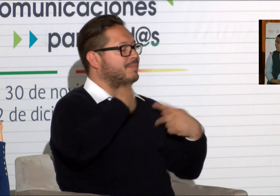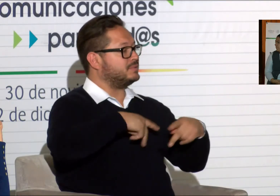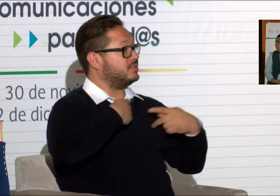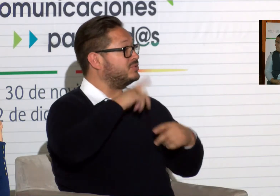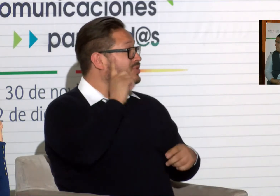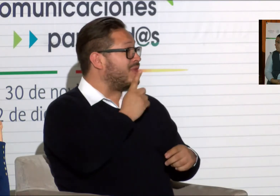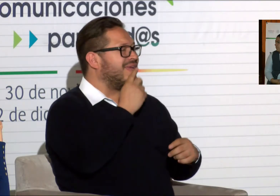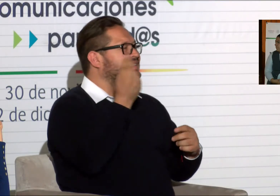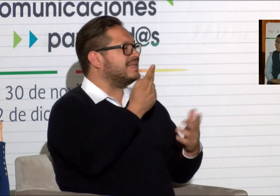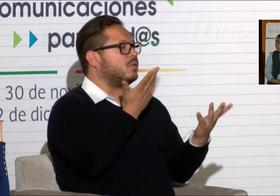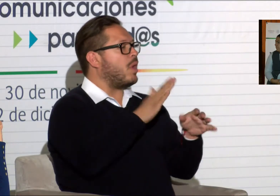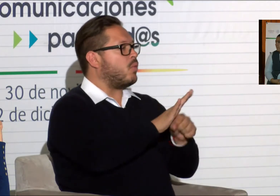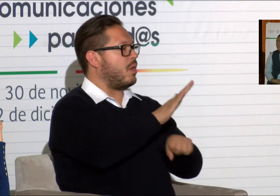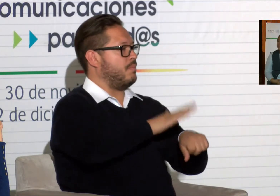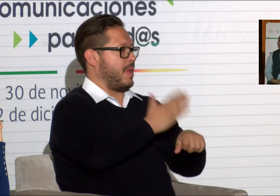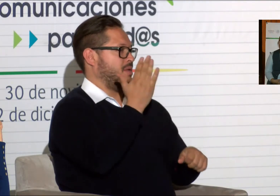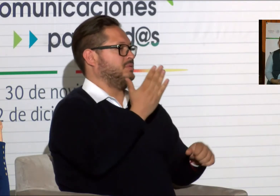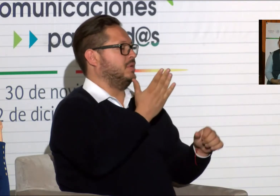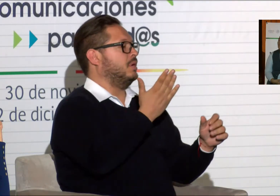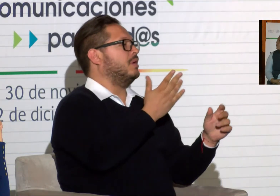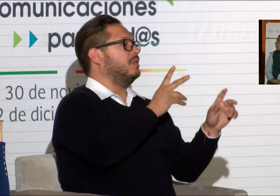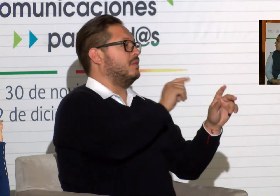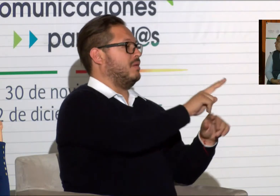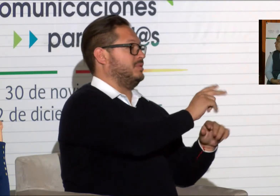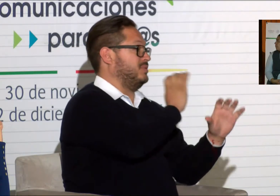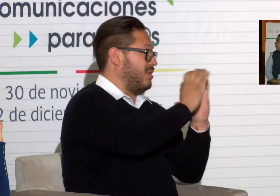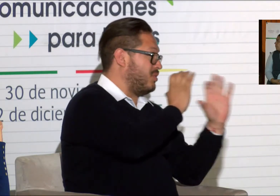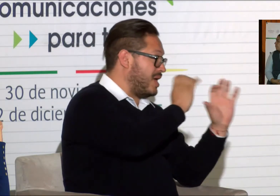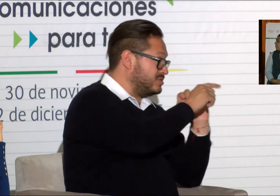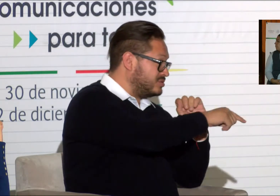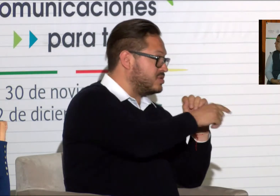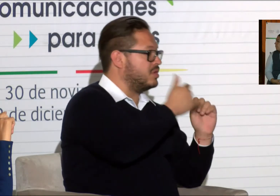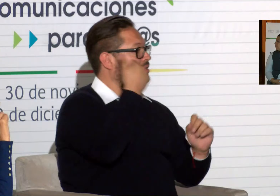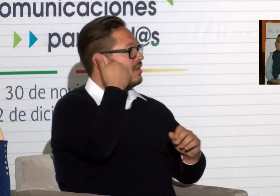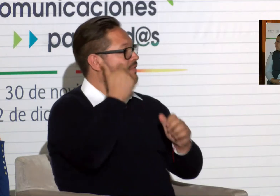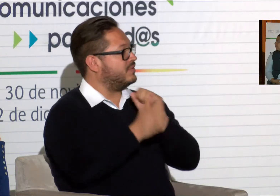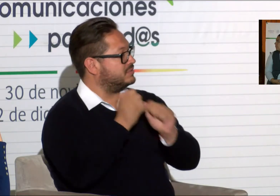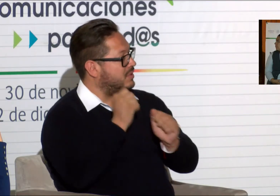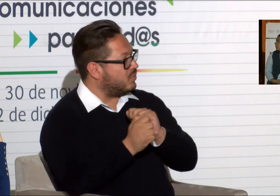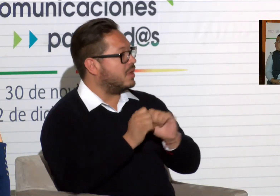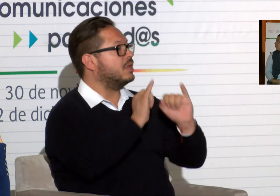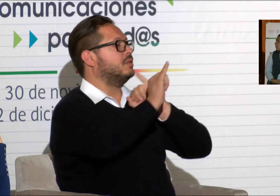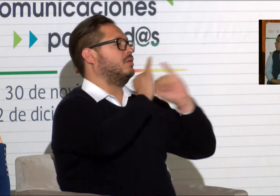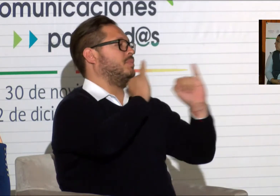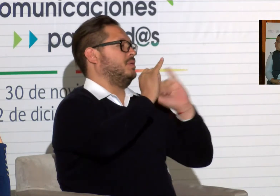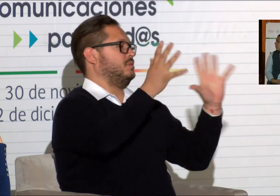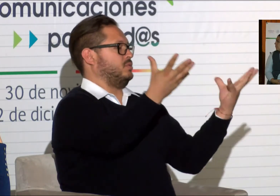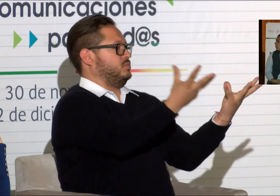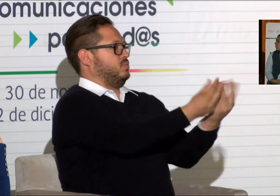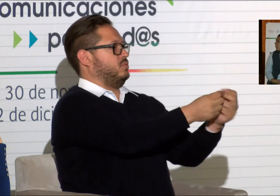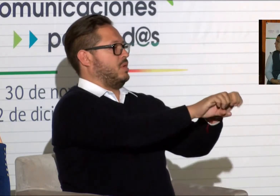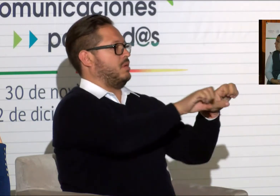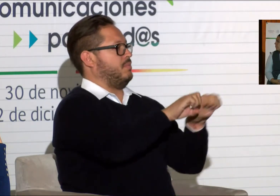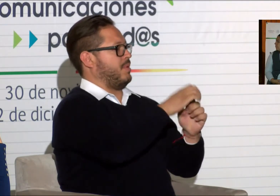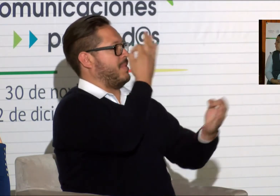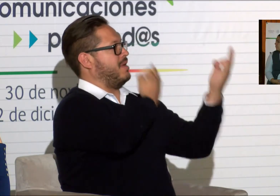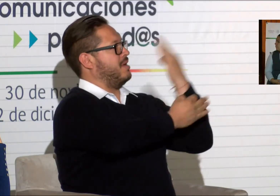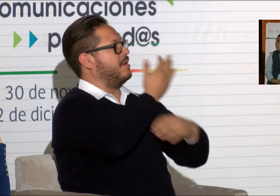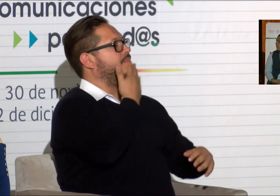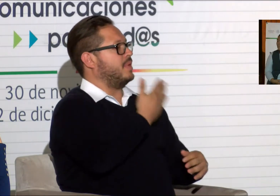la situación, y sabemos muy bien que cualquier discapacidad puede ser por algún accidente o lo adquiera desde